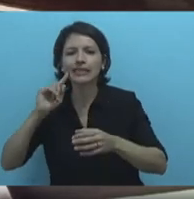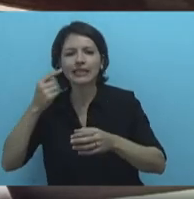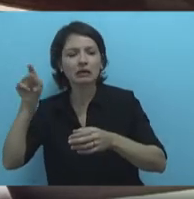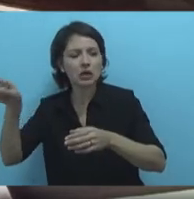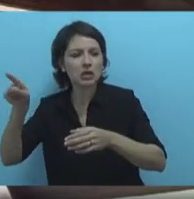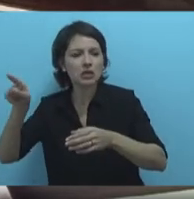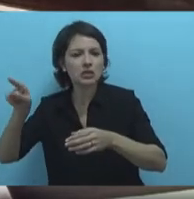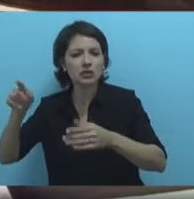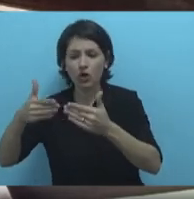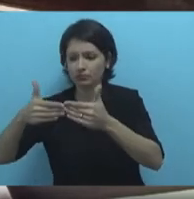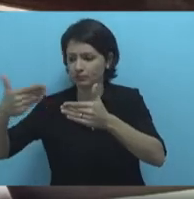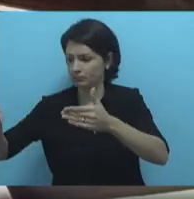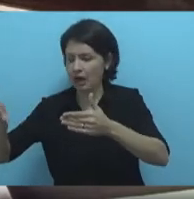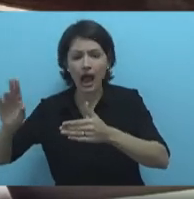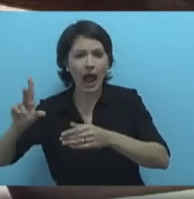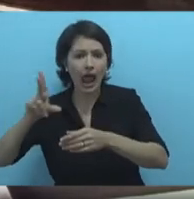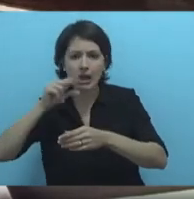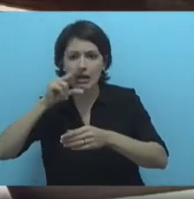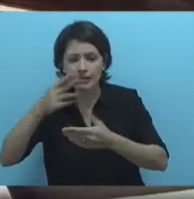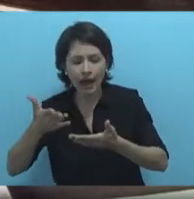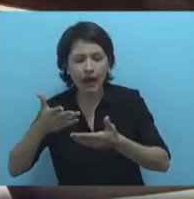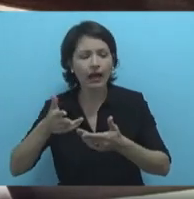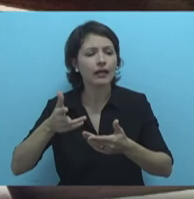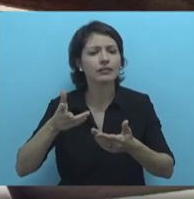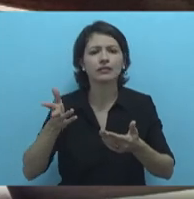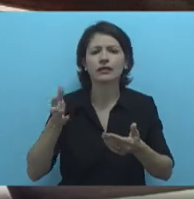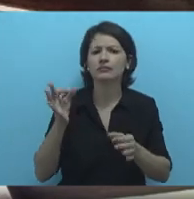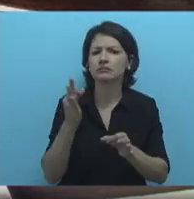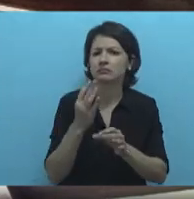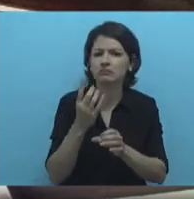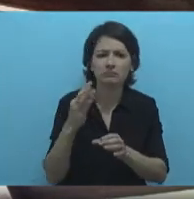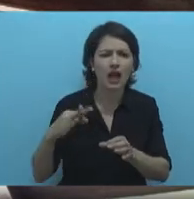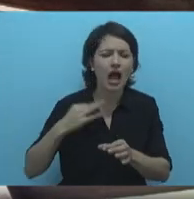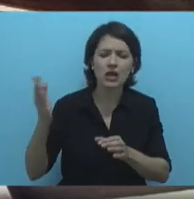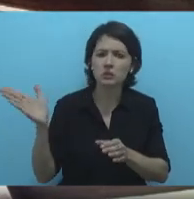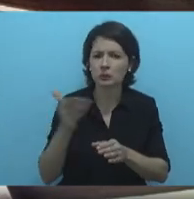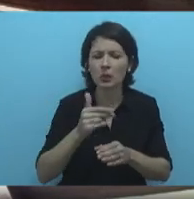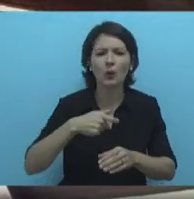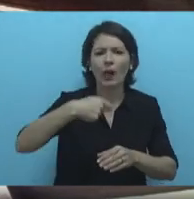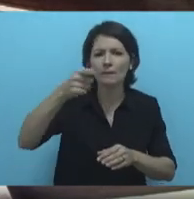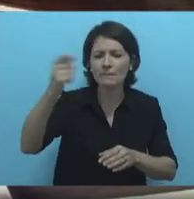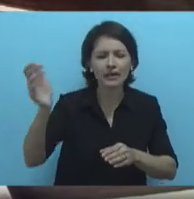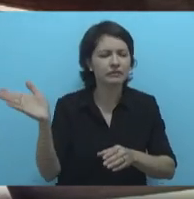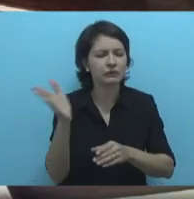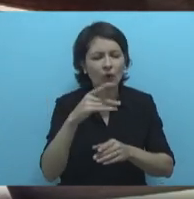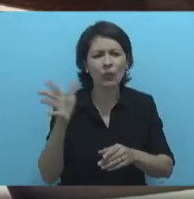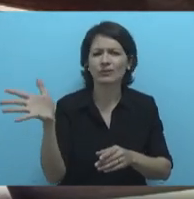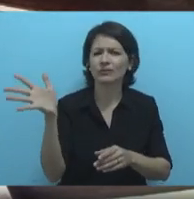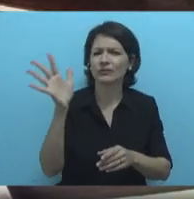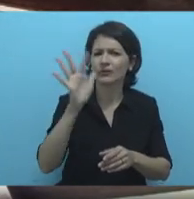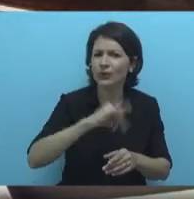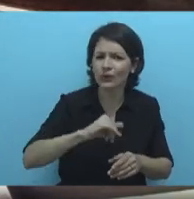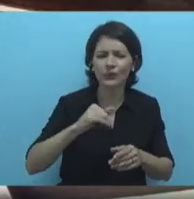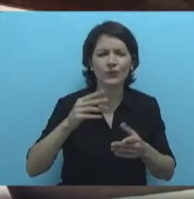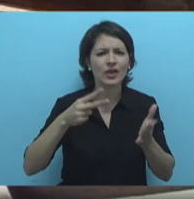que lleva a que esto se repita todos los años todos y este último tiempo prácticamente todos los días